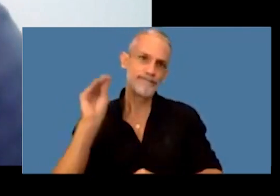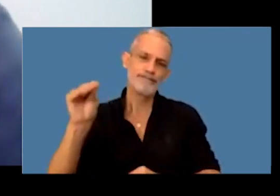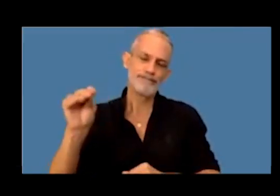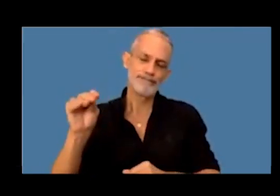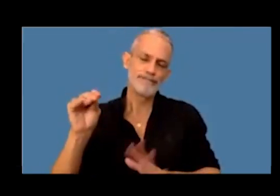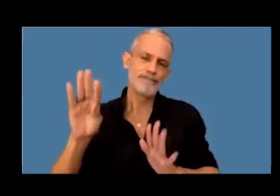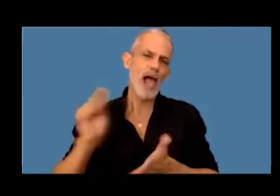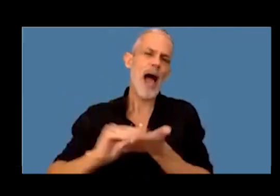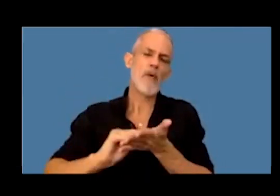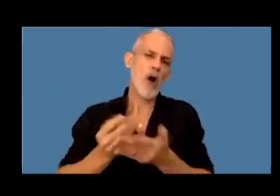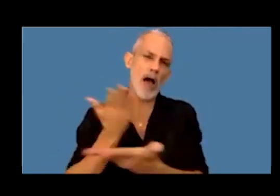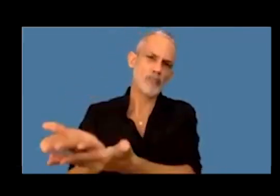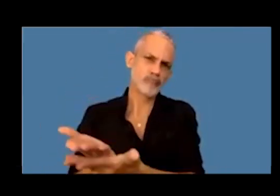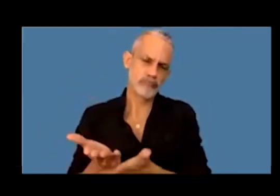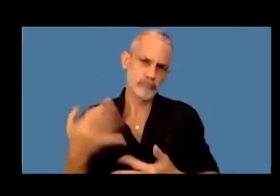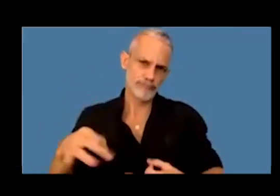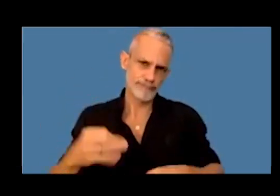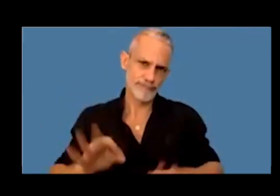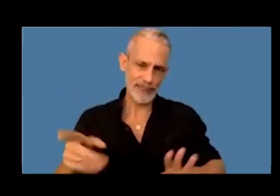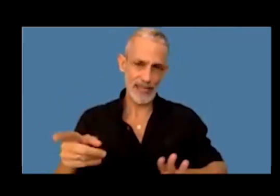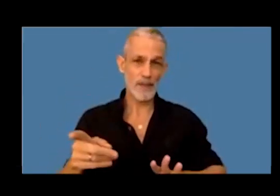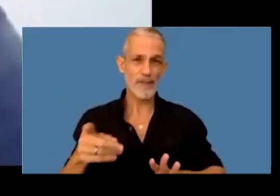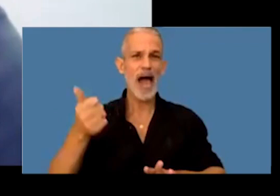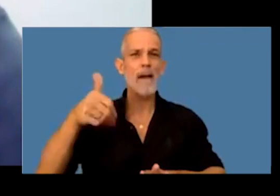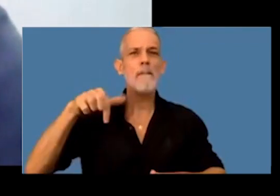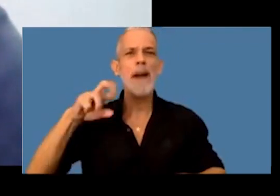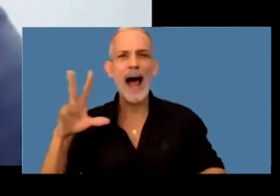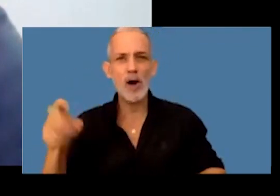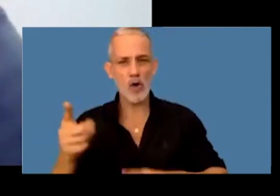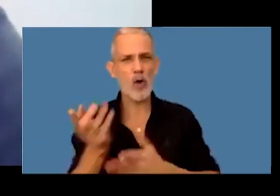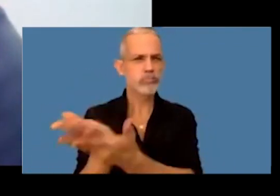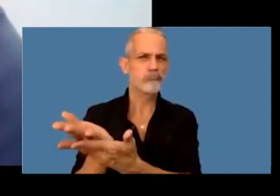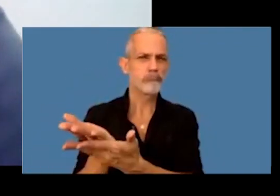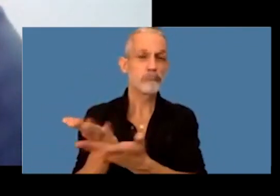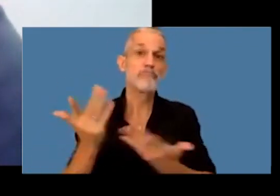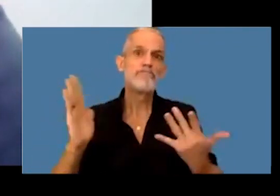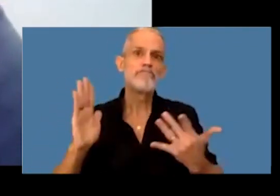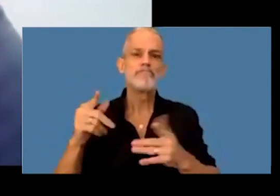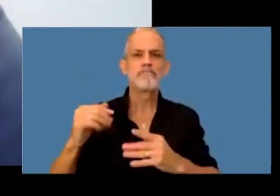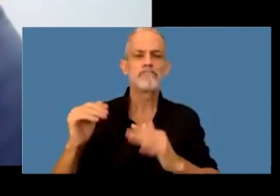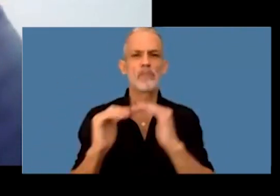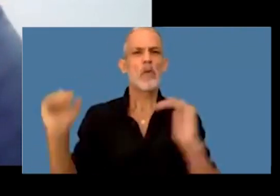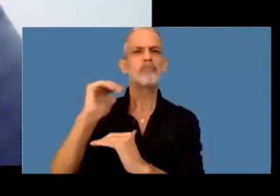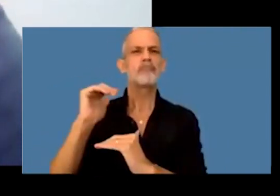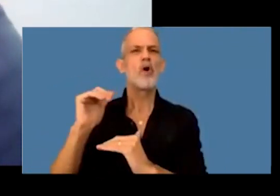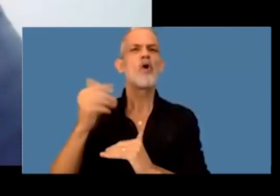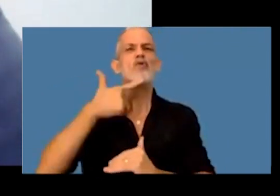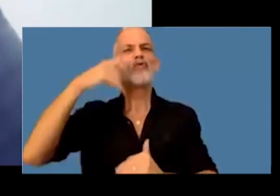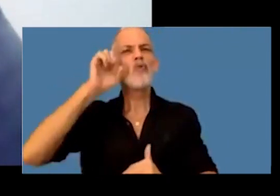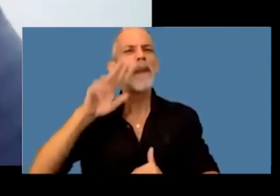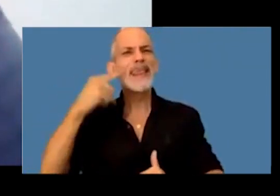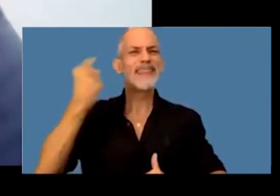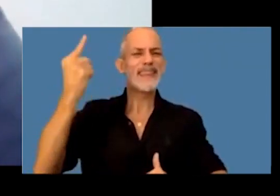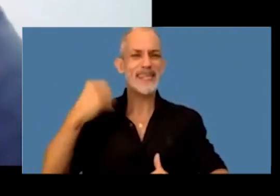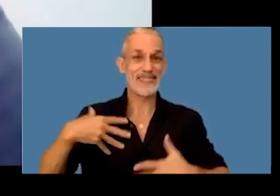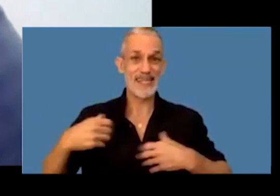de todas maneras, cualquier cuestión que aparezca, si hay que articularlo con la Superintendencia de Salud, como les mencioné, voy a